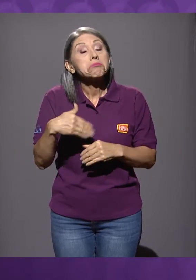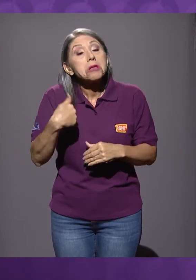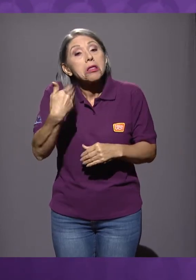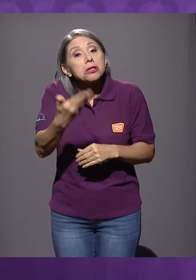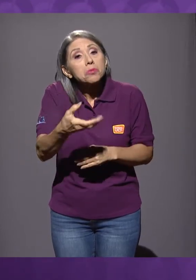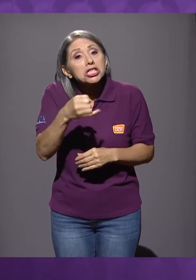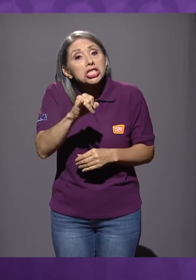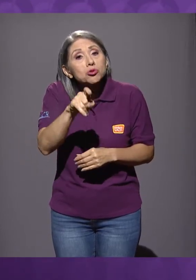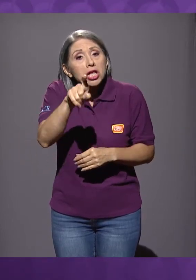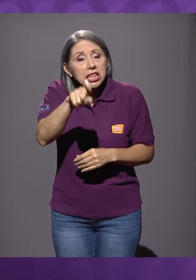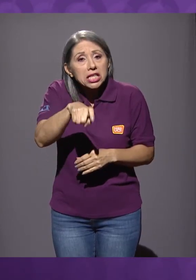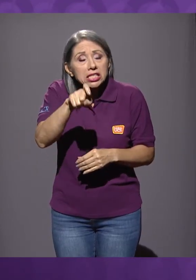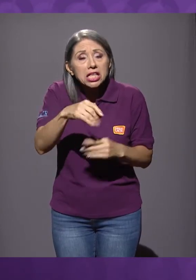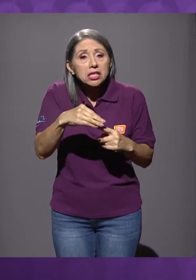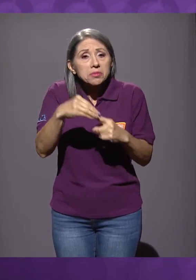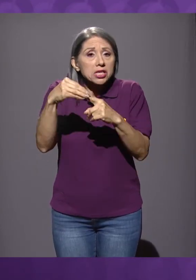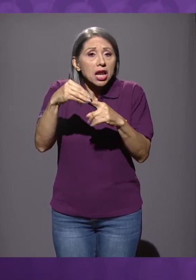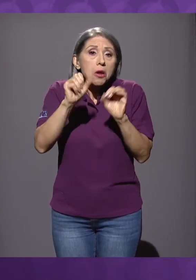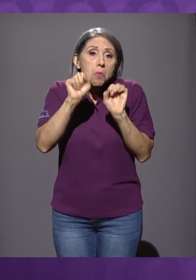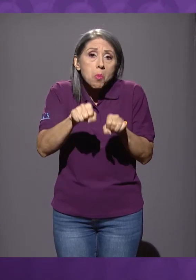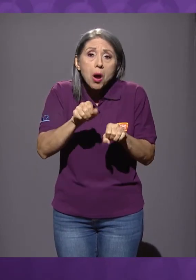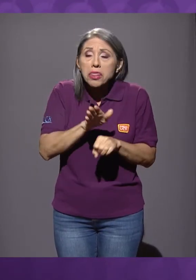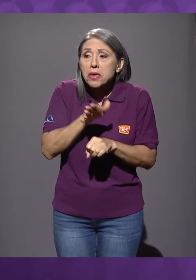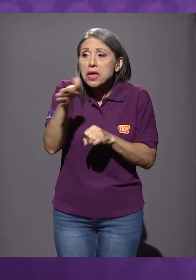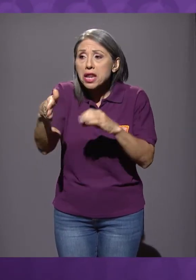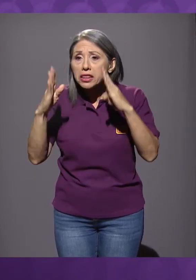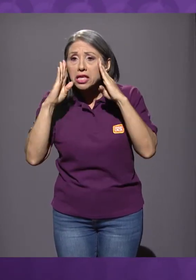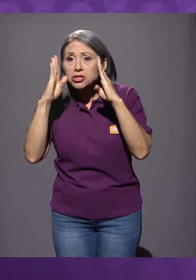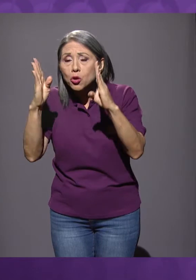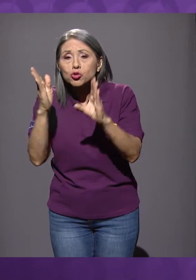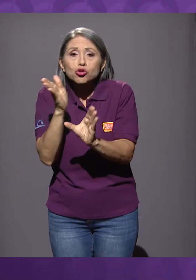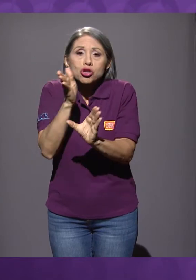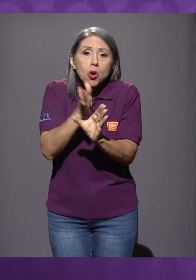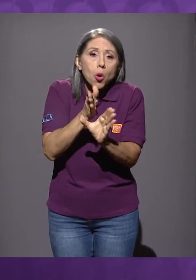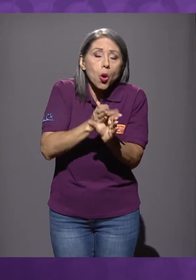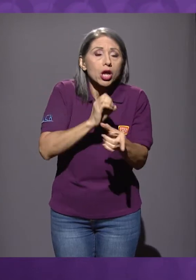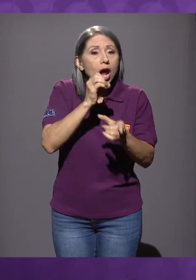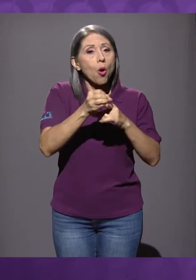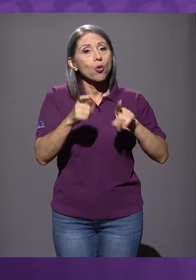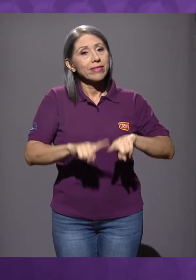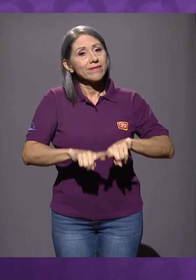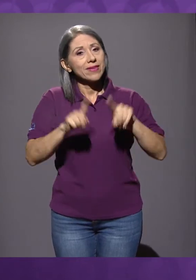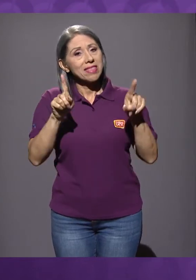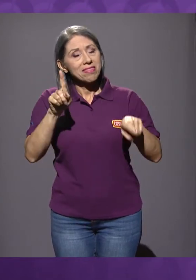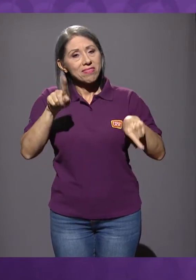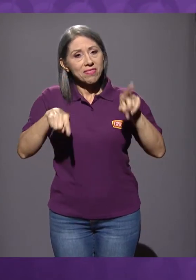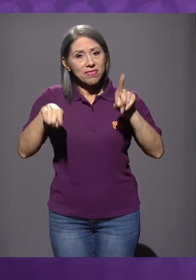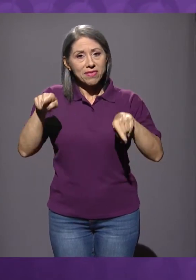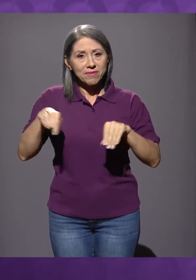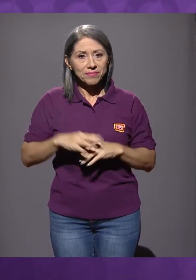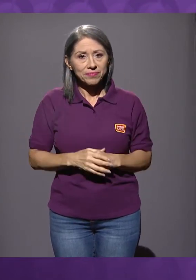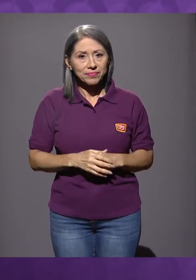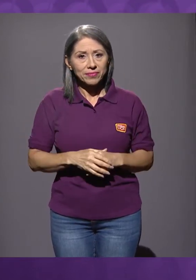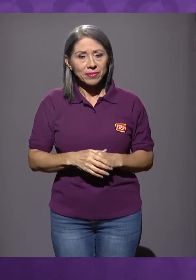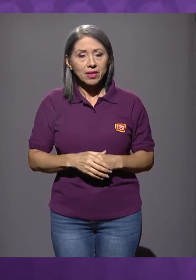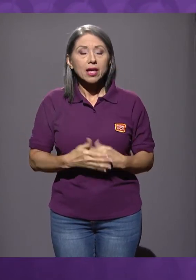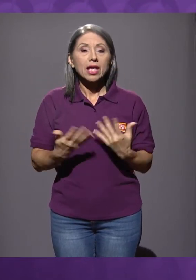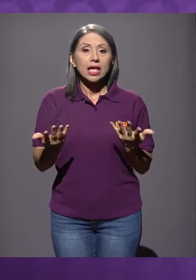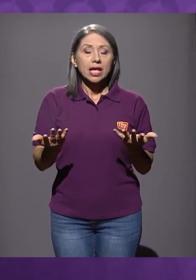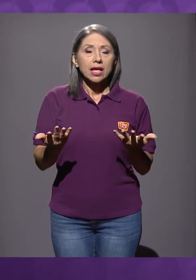algún espacio de atención que puede ser o no psicológico. Y ahí también, ¿verdad?, hago anuencia de eso,